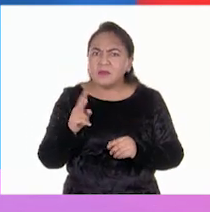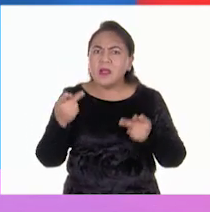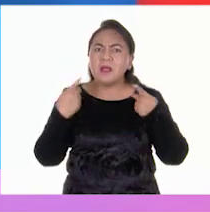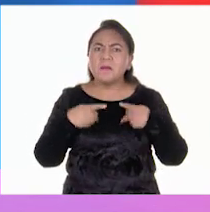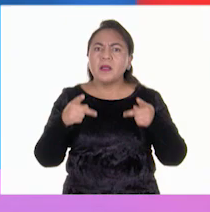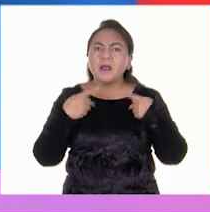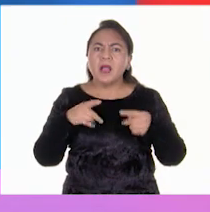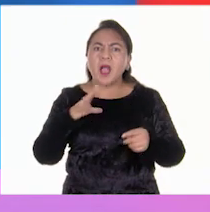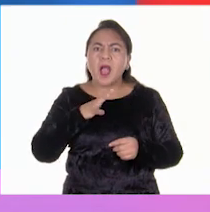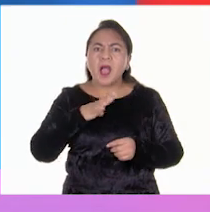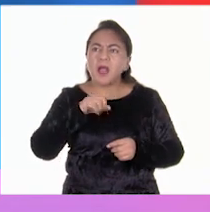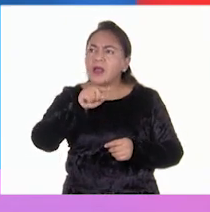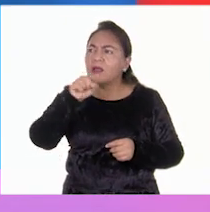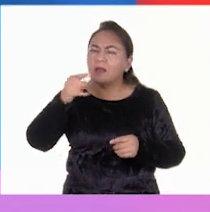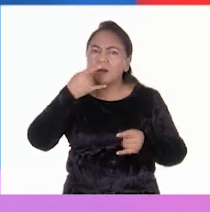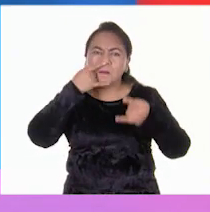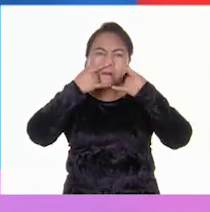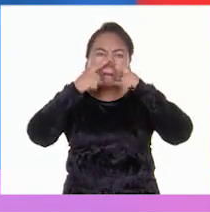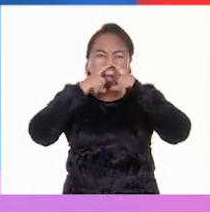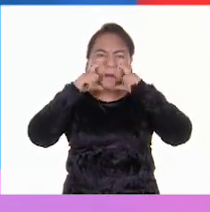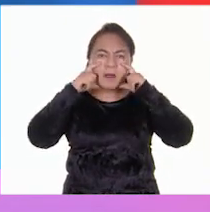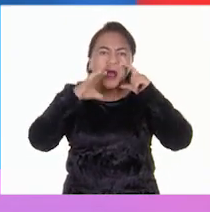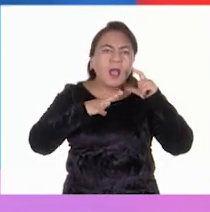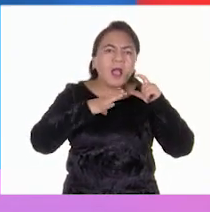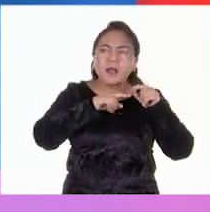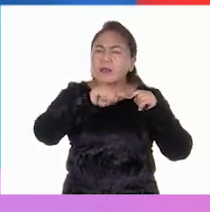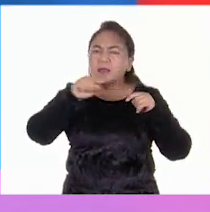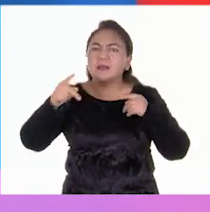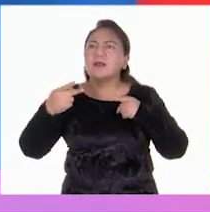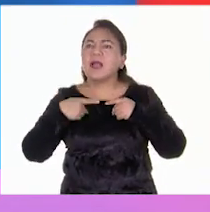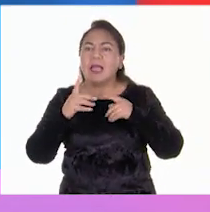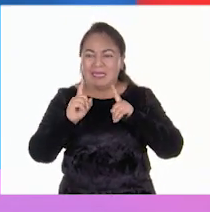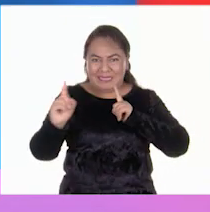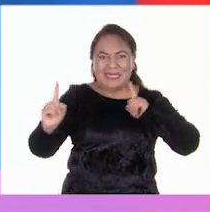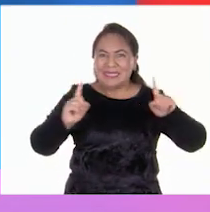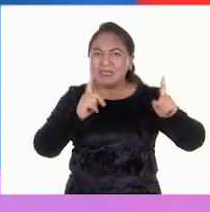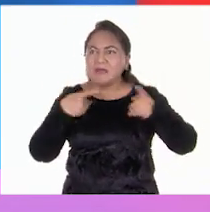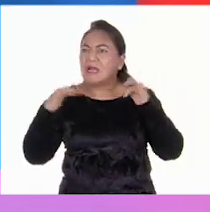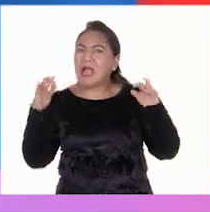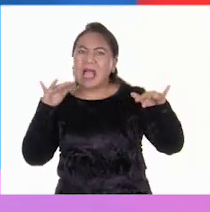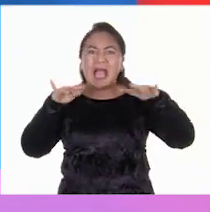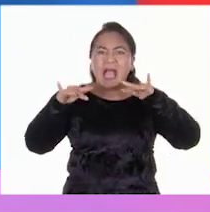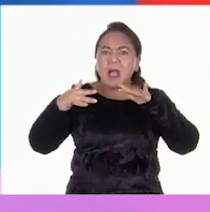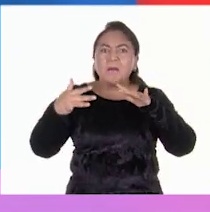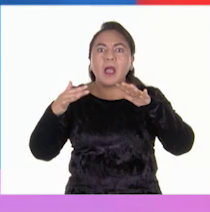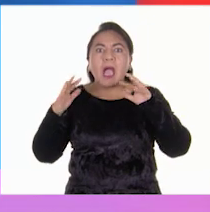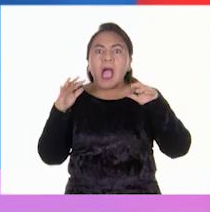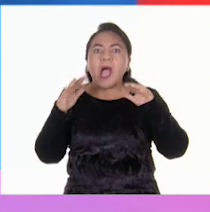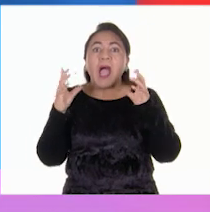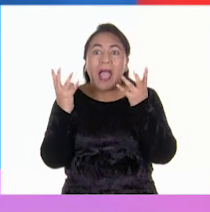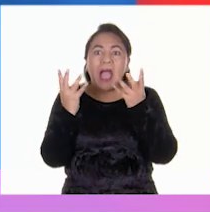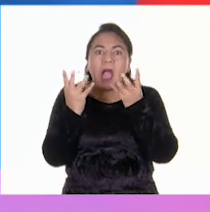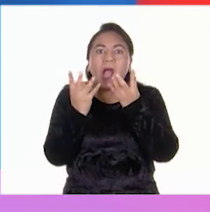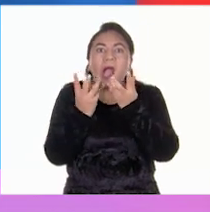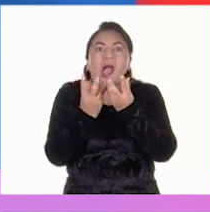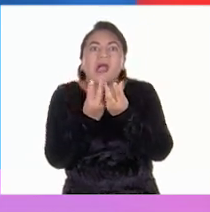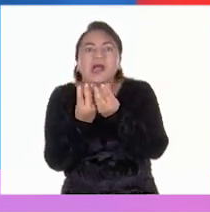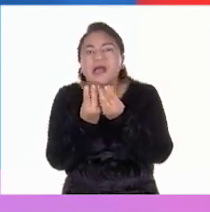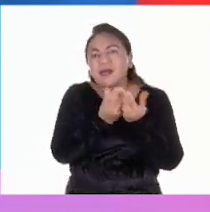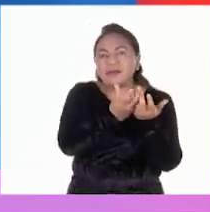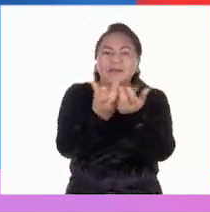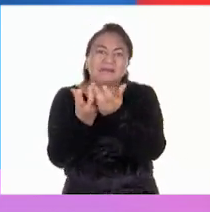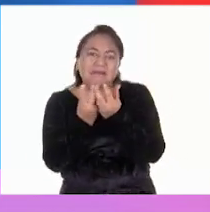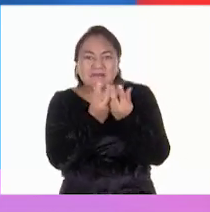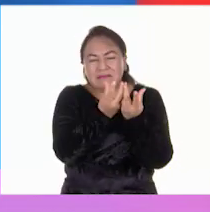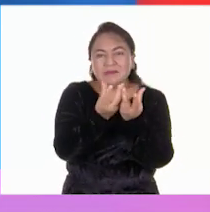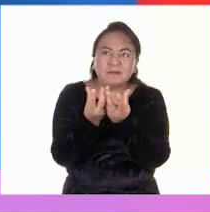cubrebocas. El tumulto intenta mantener la sana distancia, pero se está amontonando la gente.